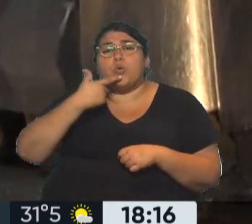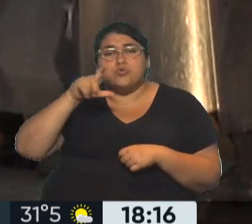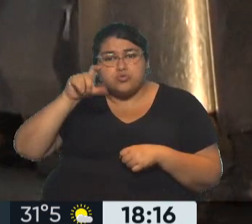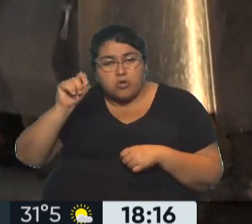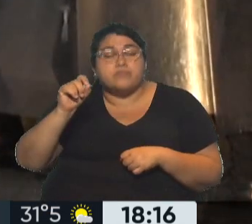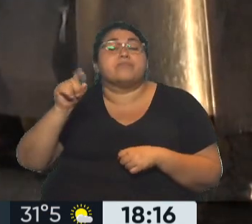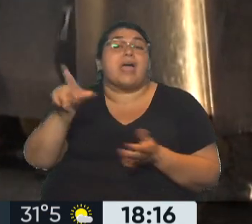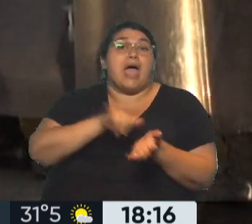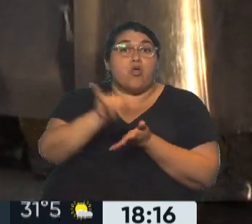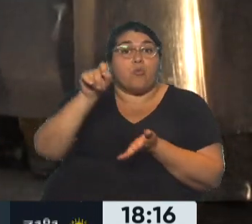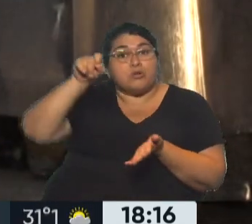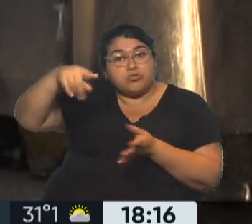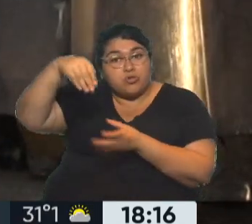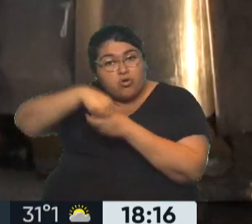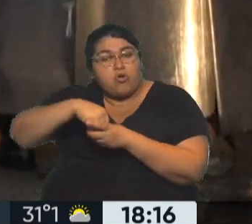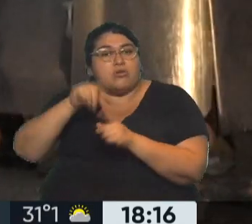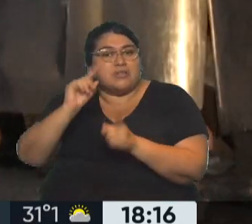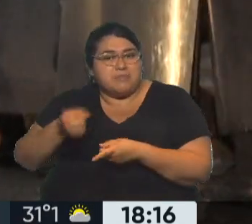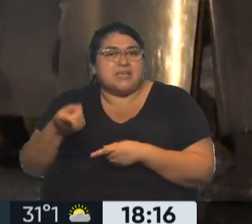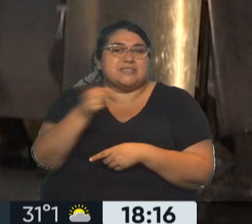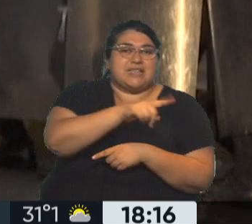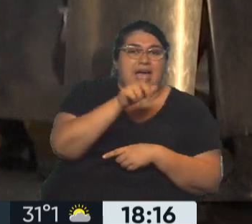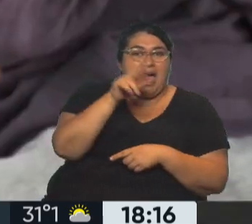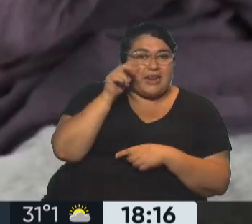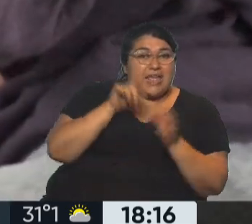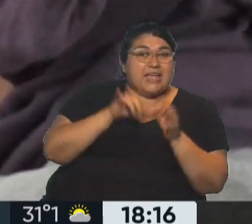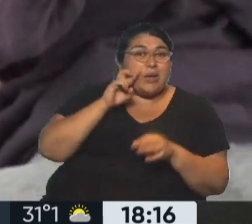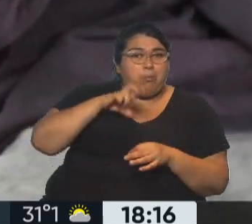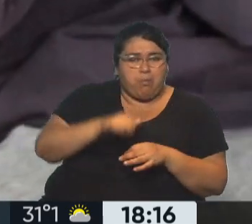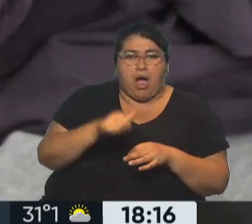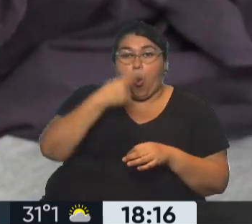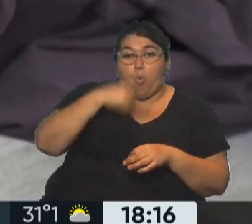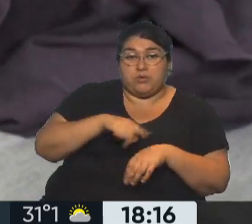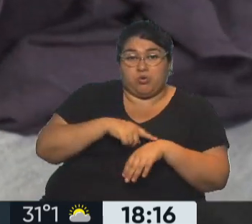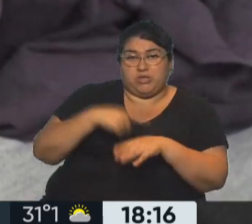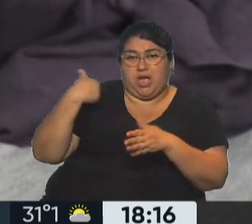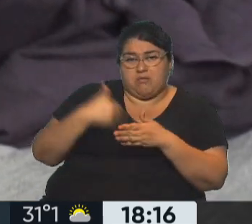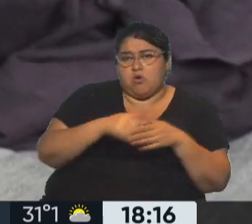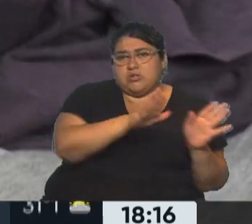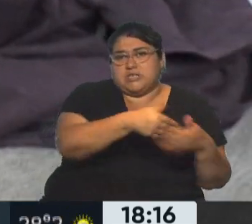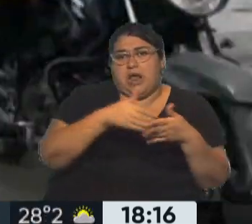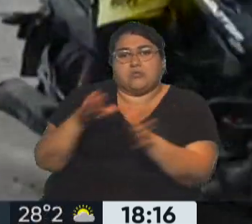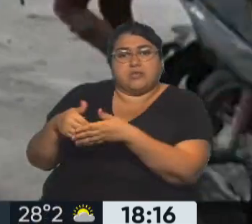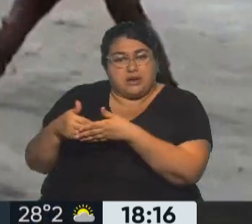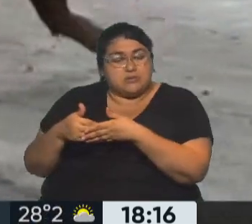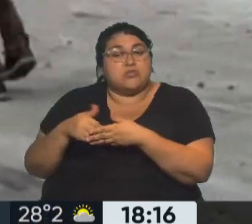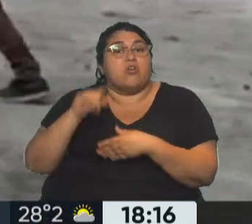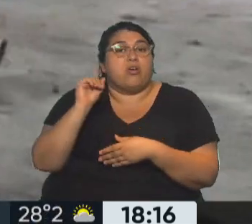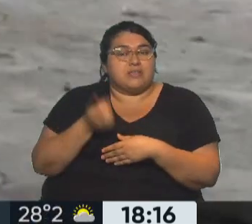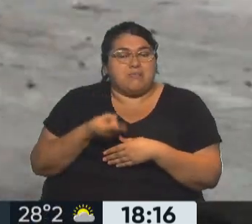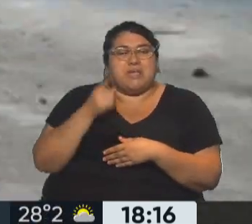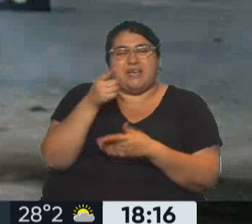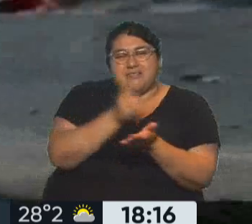el aeropuerto de Cusco como el aeropuerto de Arequipa fueron cerrados en las últimas horas. Incluso el famoso tren que lleva a Machu